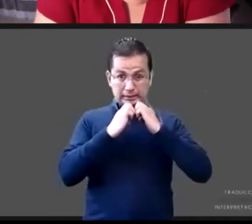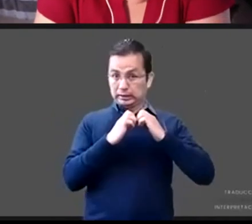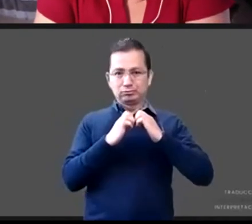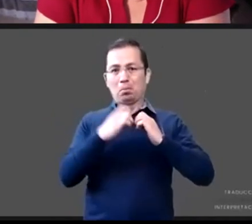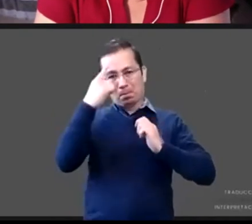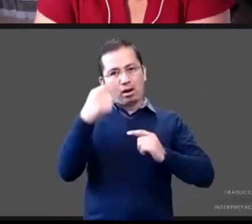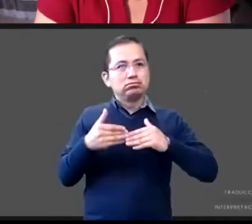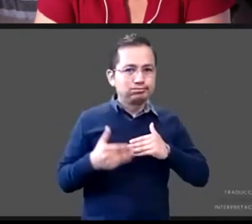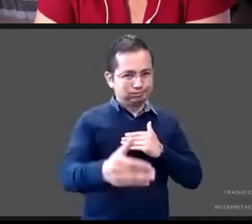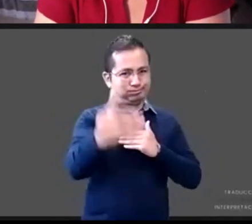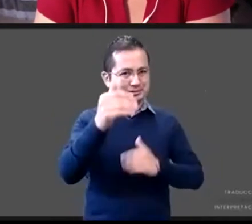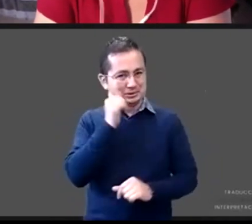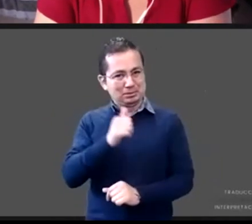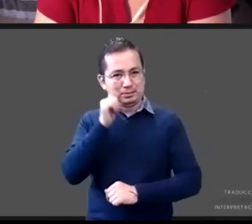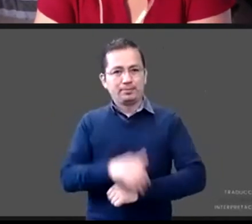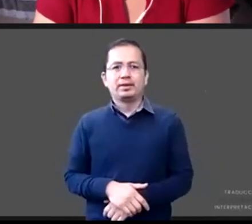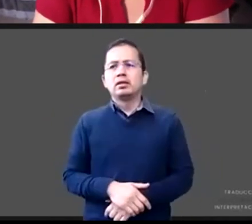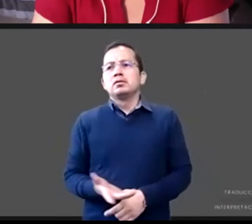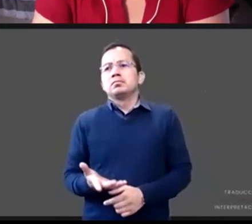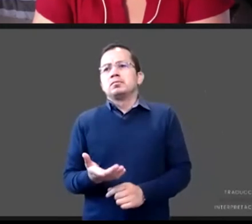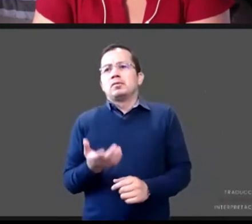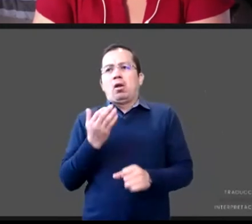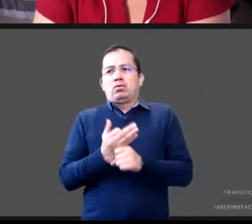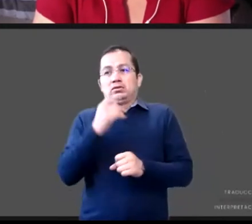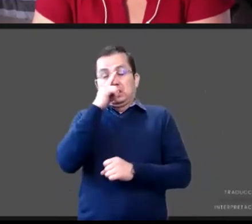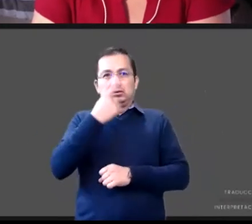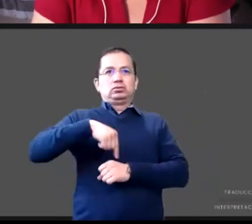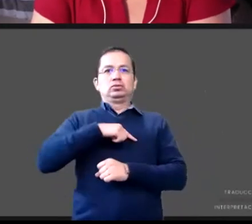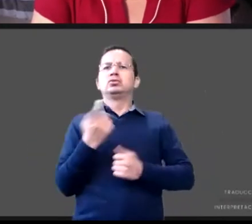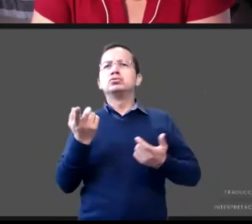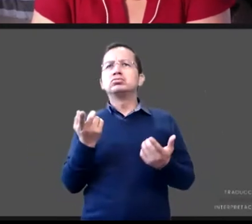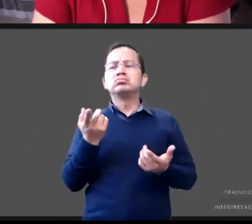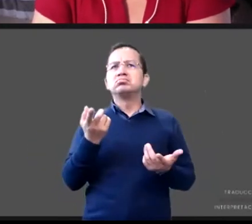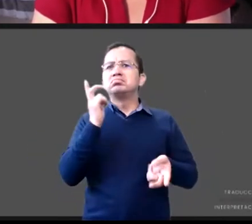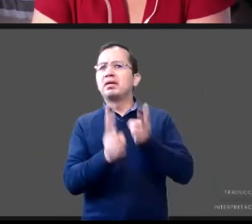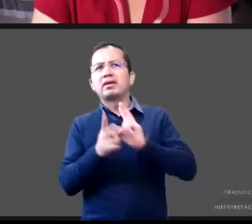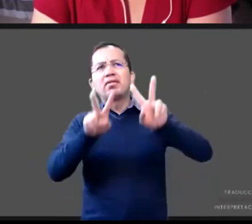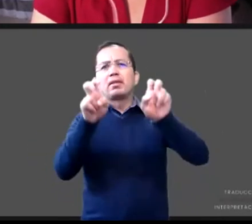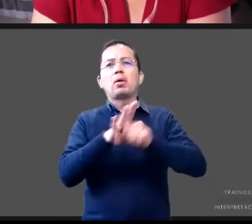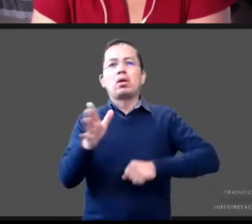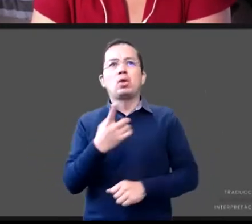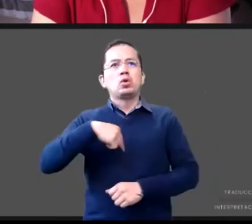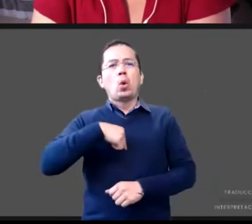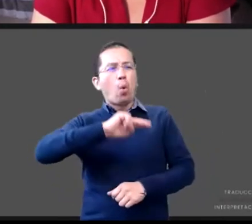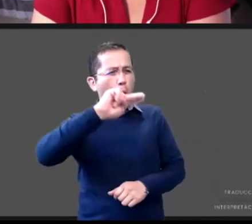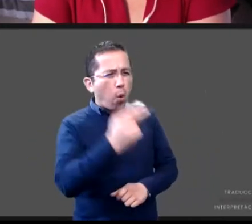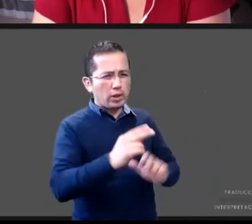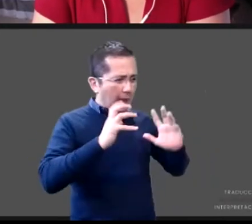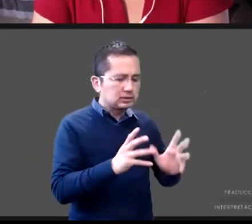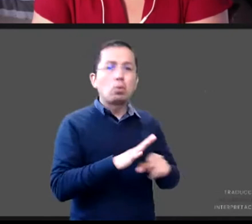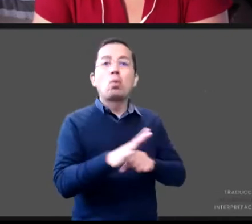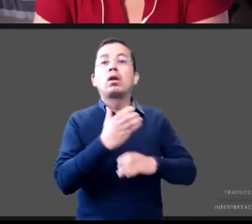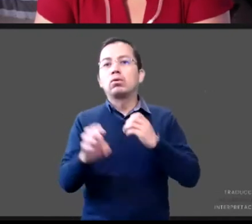de esta conversación entiendo que es, ¿qué es lo que tenemos que hacer de manera urgente? ¿Qué le toca a las instancias responsables? ¿Y qué aprendemos